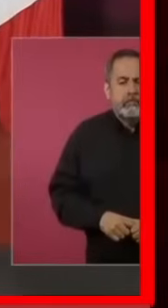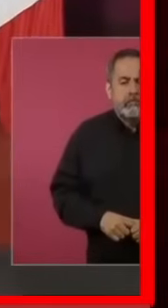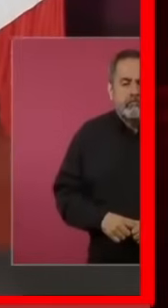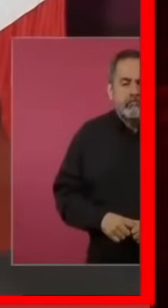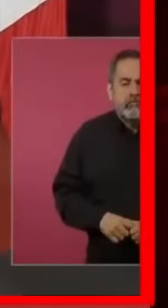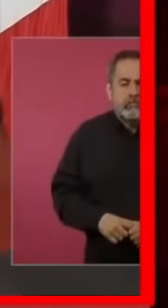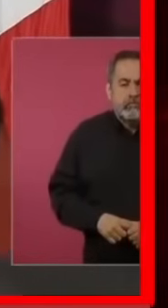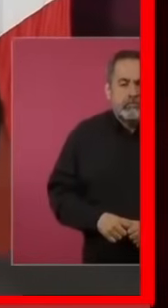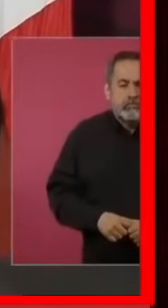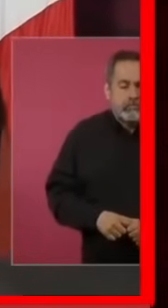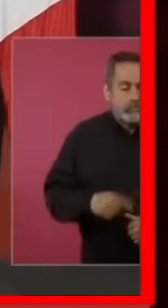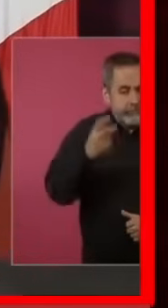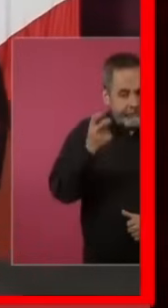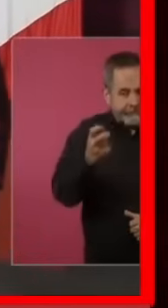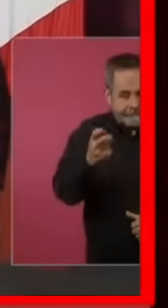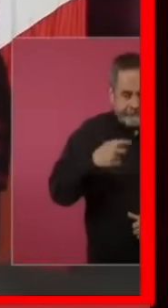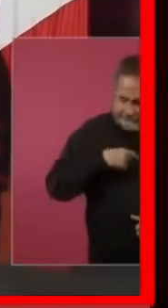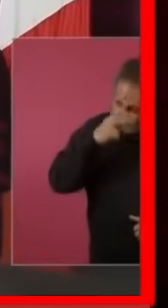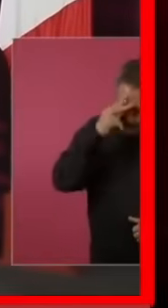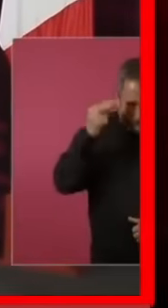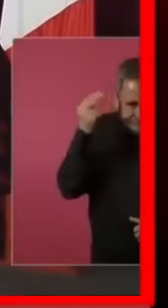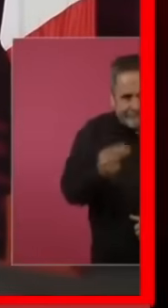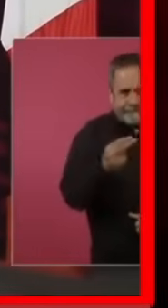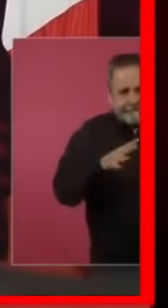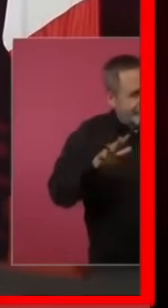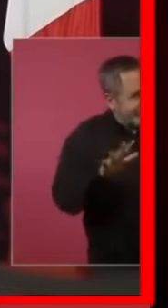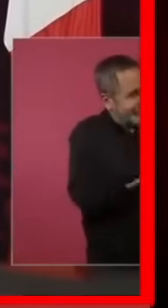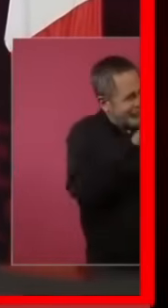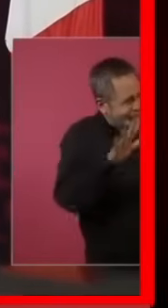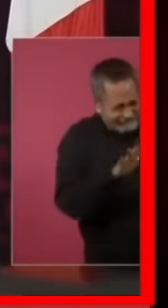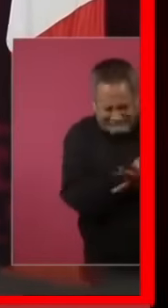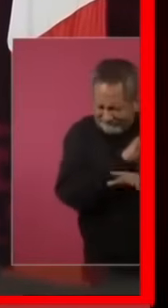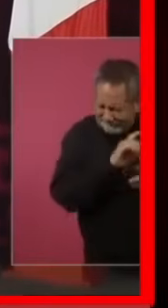Entonces, por eso se necesita la reforma